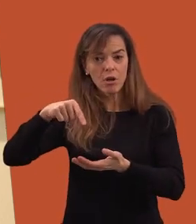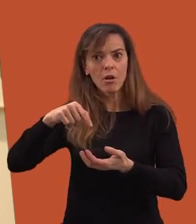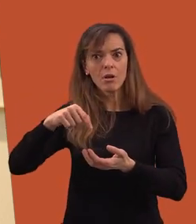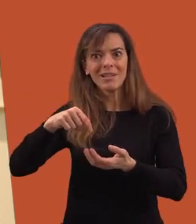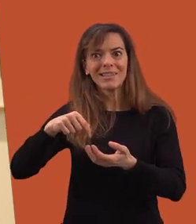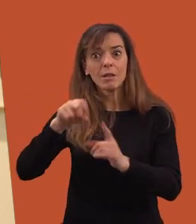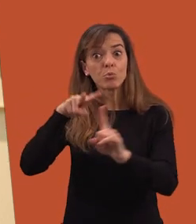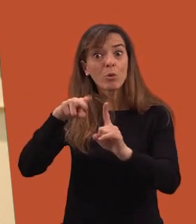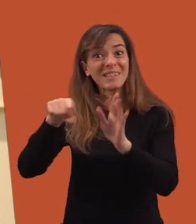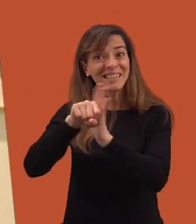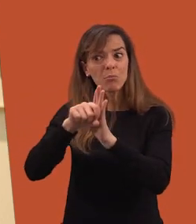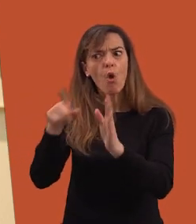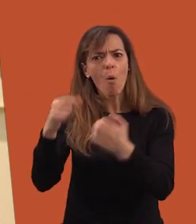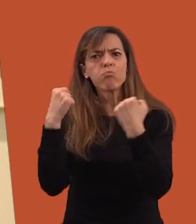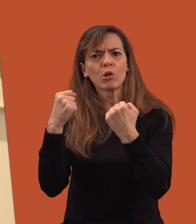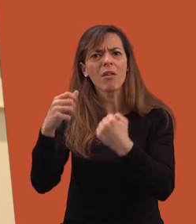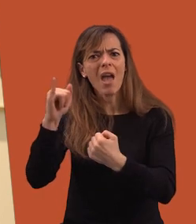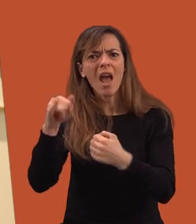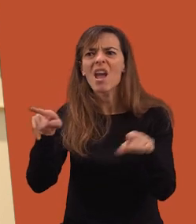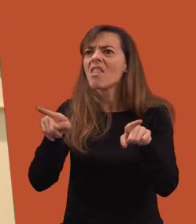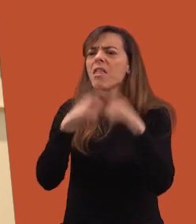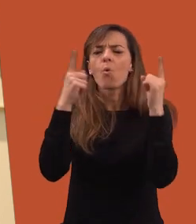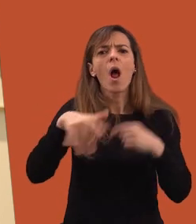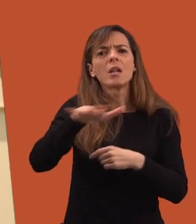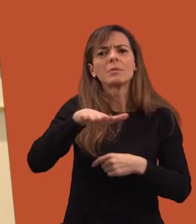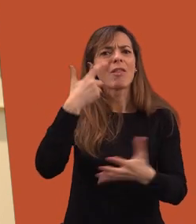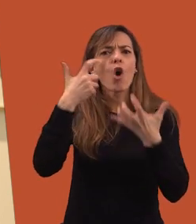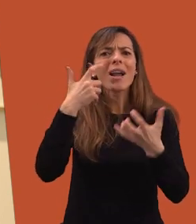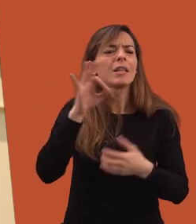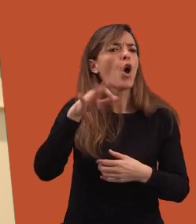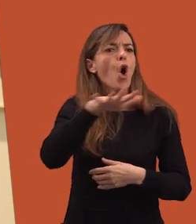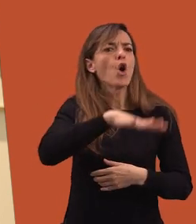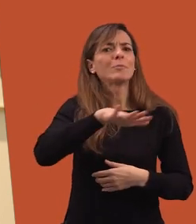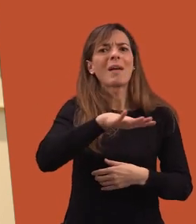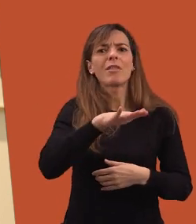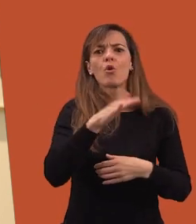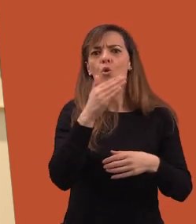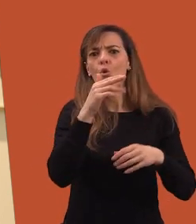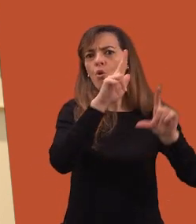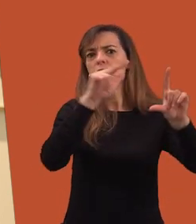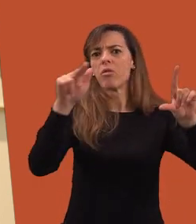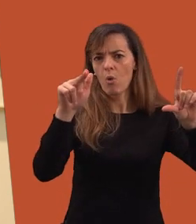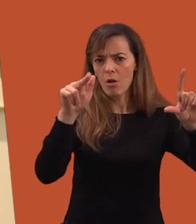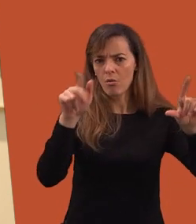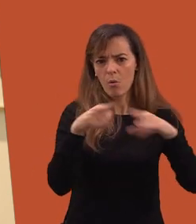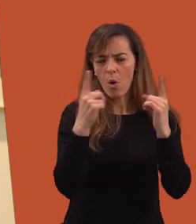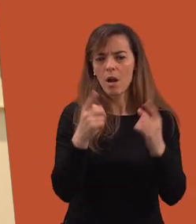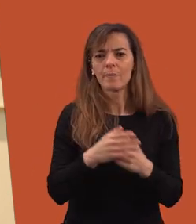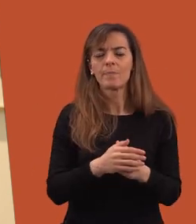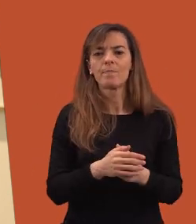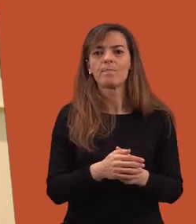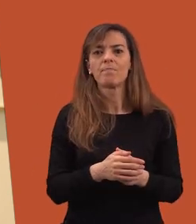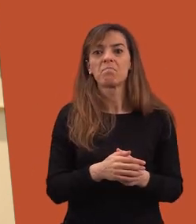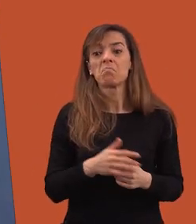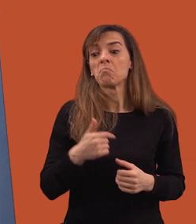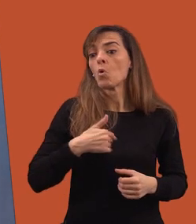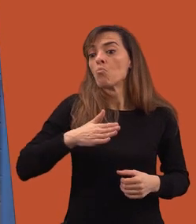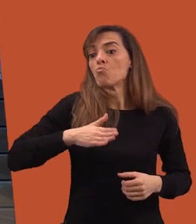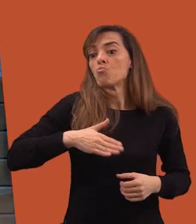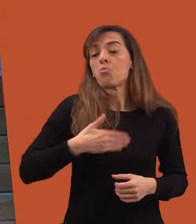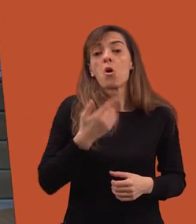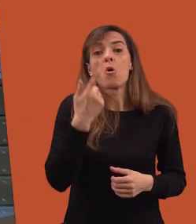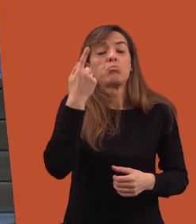tiene la misma potencia simbólica sea el espacio de un centro de arte y sea un espacio representado